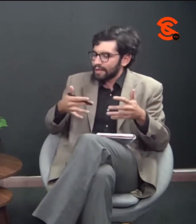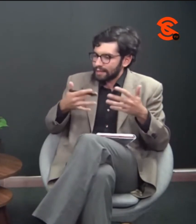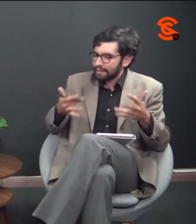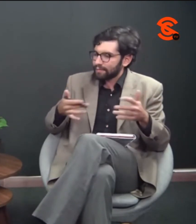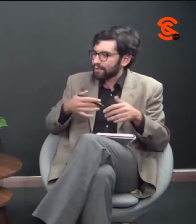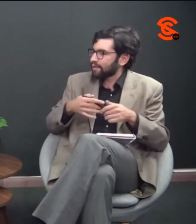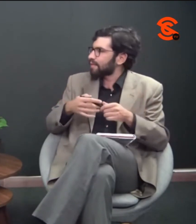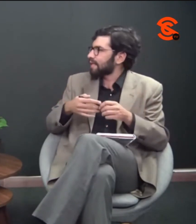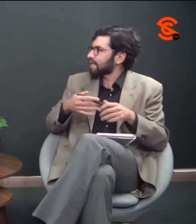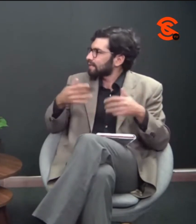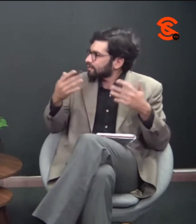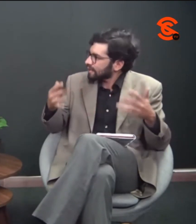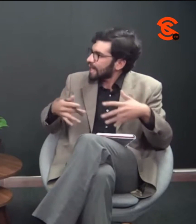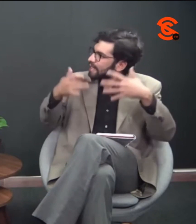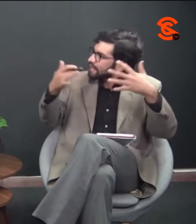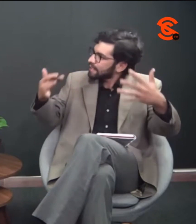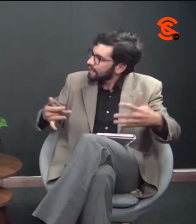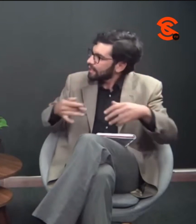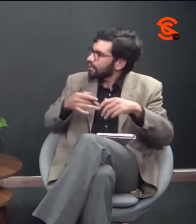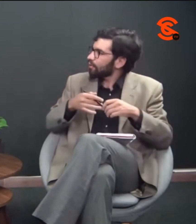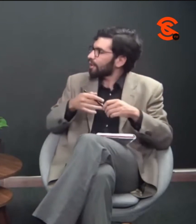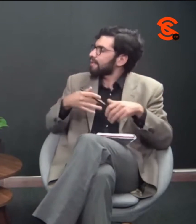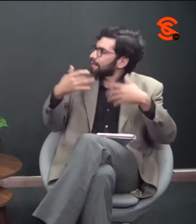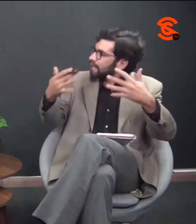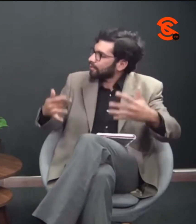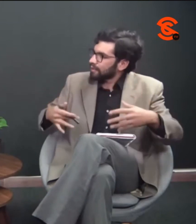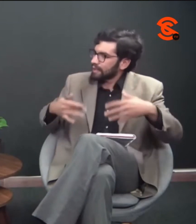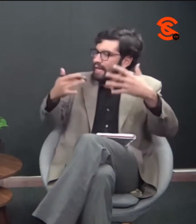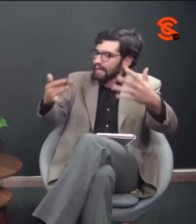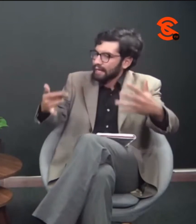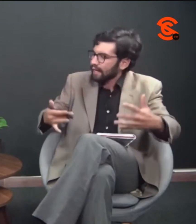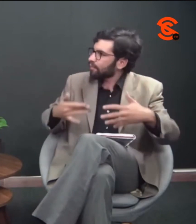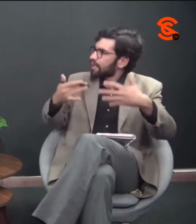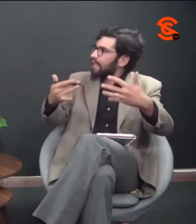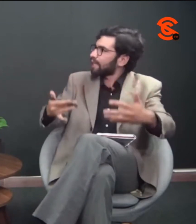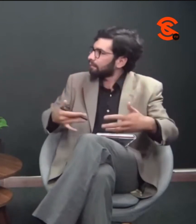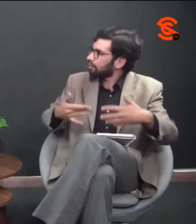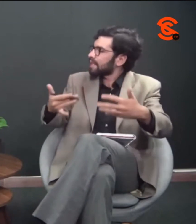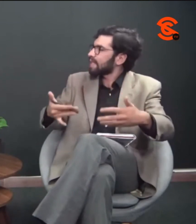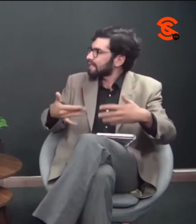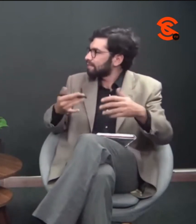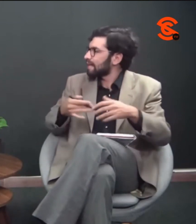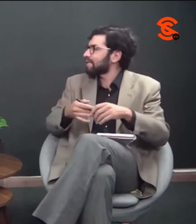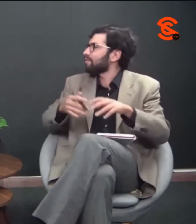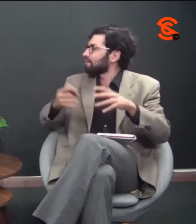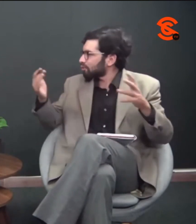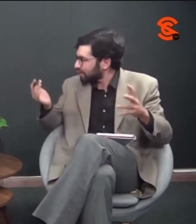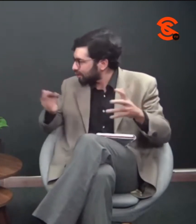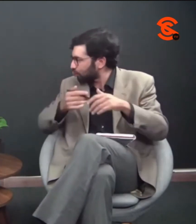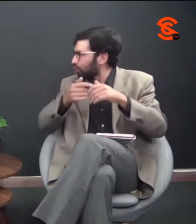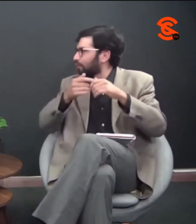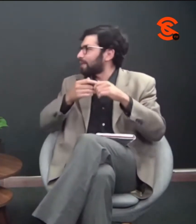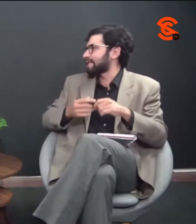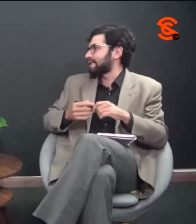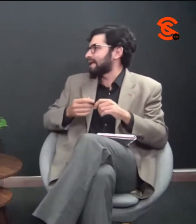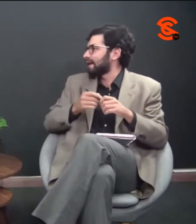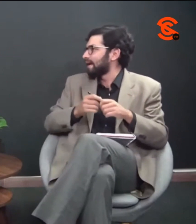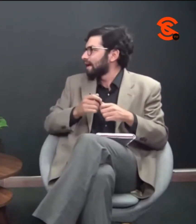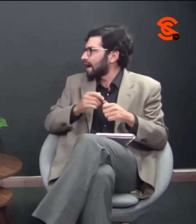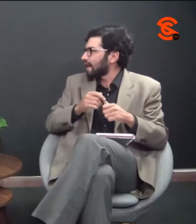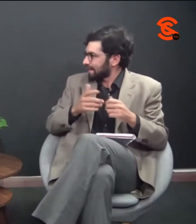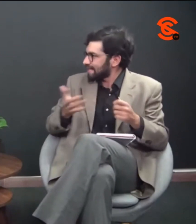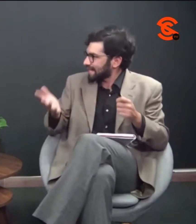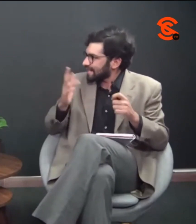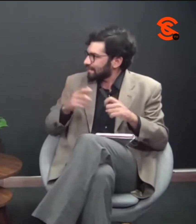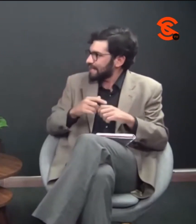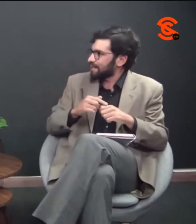todos exhibimos en nuestras redes sociales toda nuestra vida cotidiana y que la política debe volverse así, más como Justin Trudeau, para citar